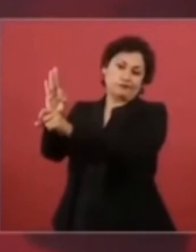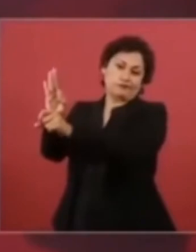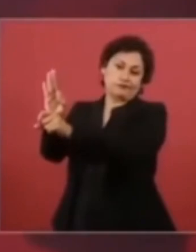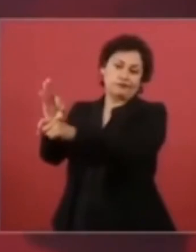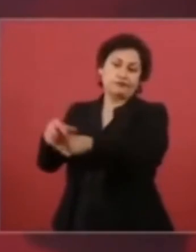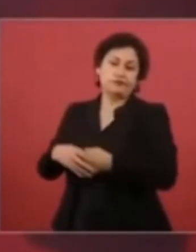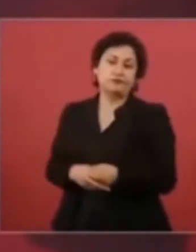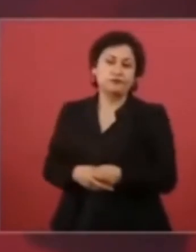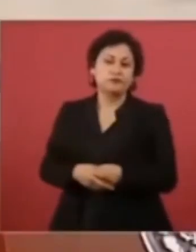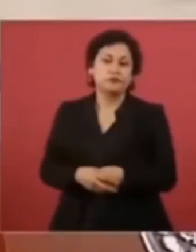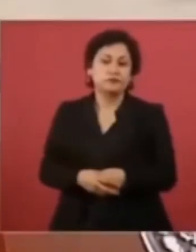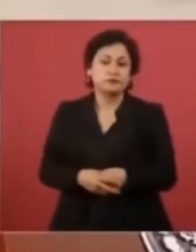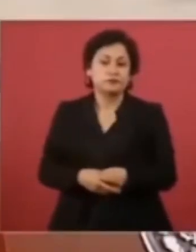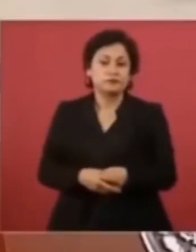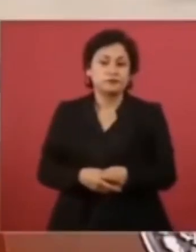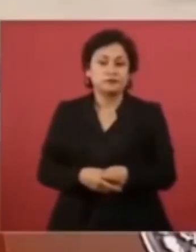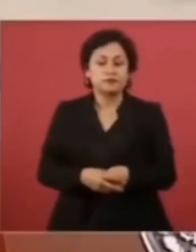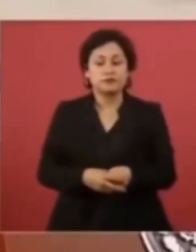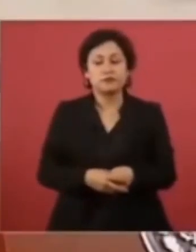O